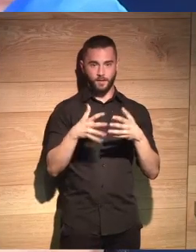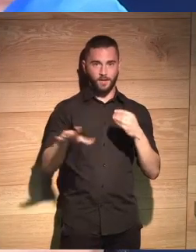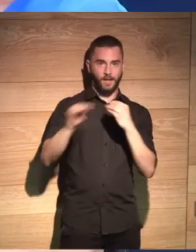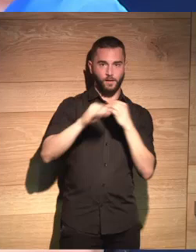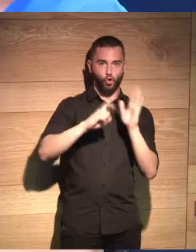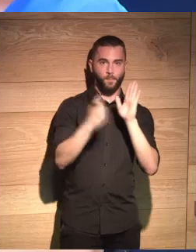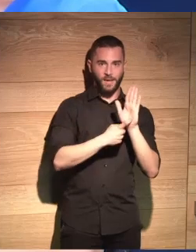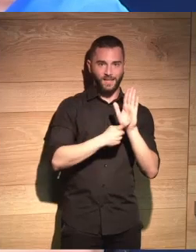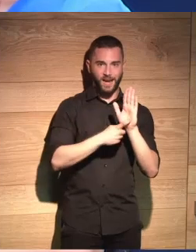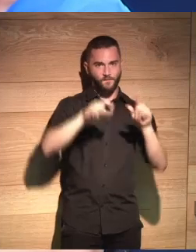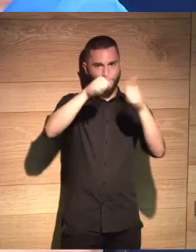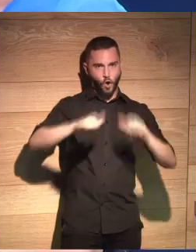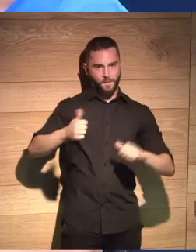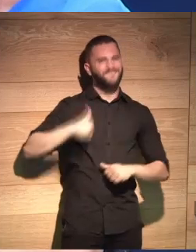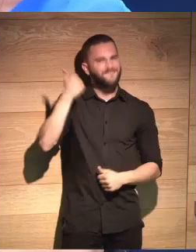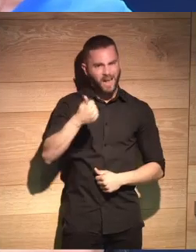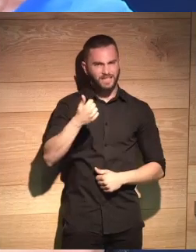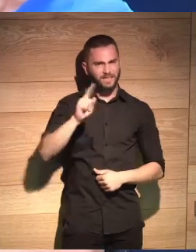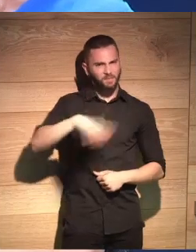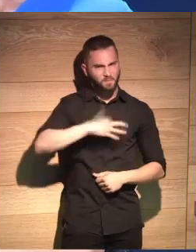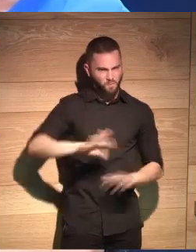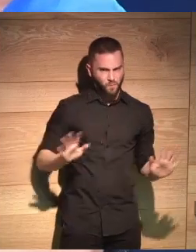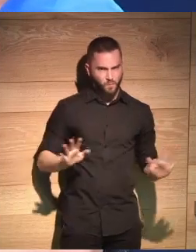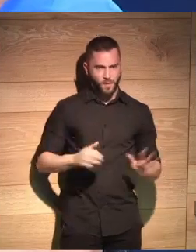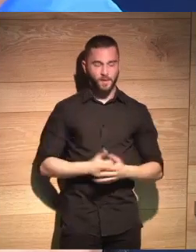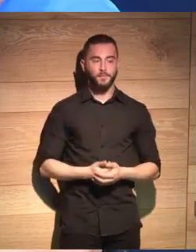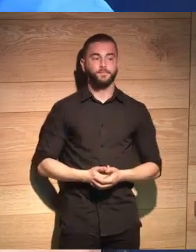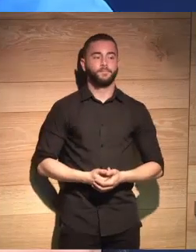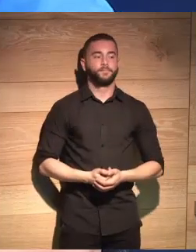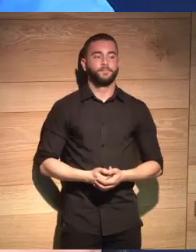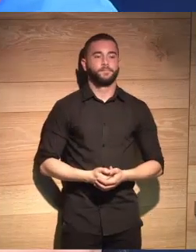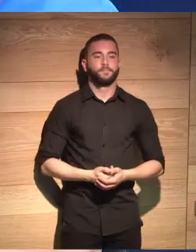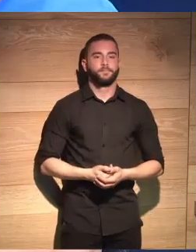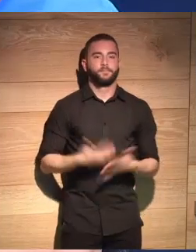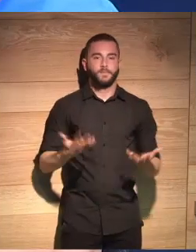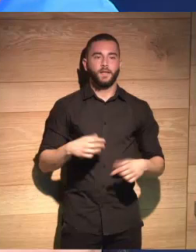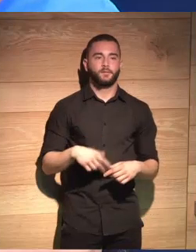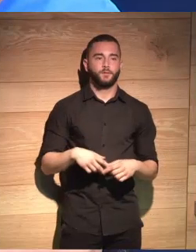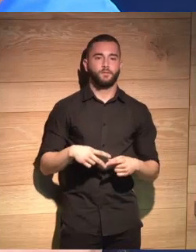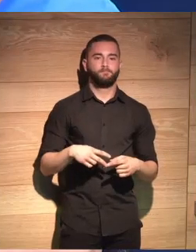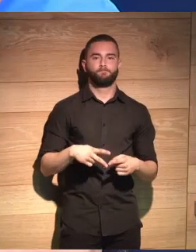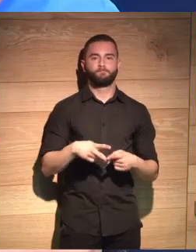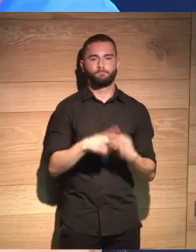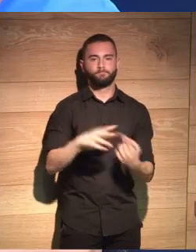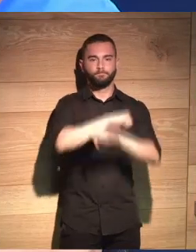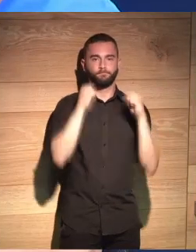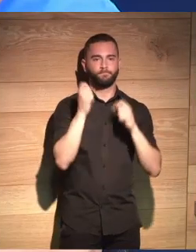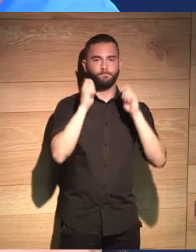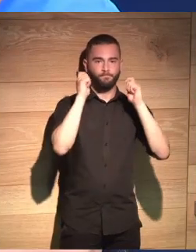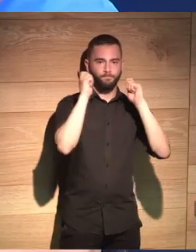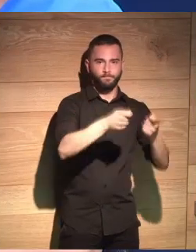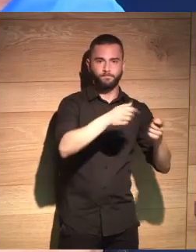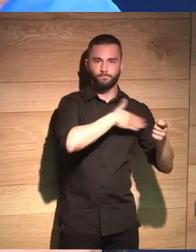una forma falseada también, por otra parte. De modo que... E instrumentalizada. Sí. Somos en todo caso un archivo